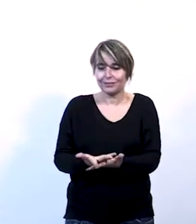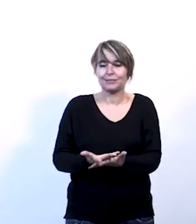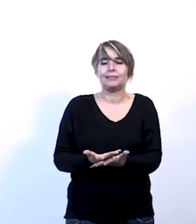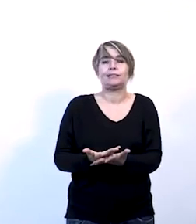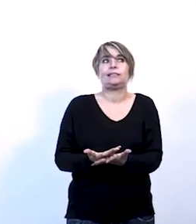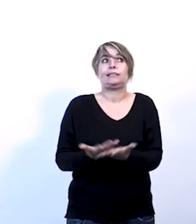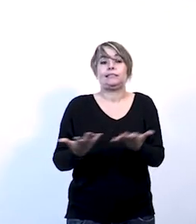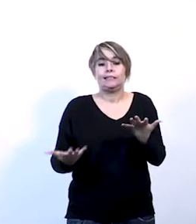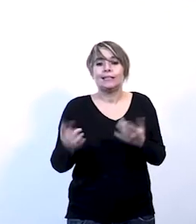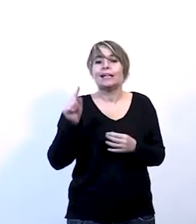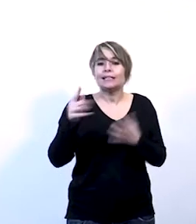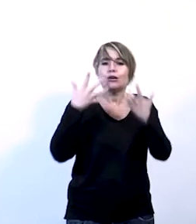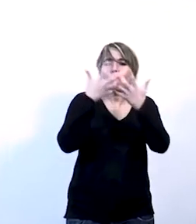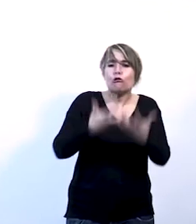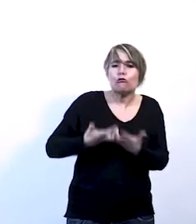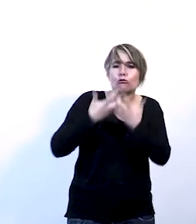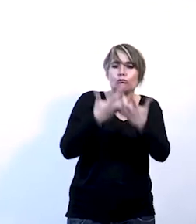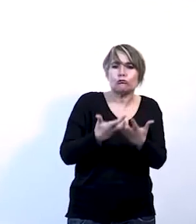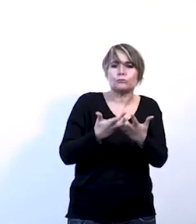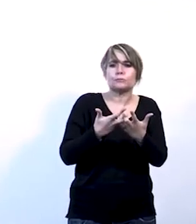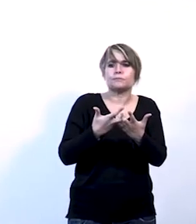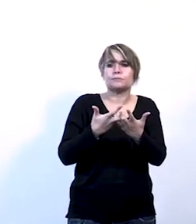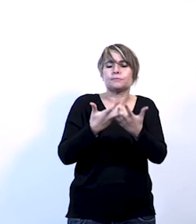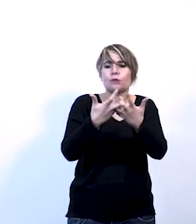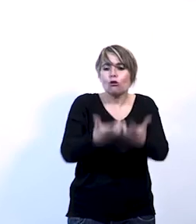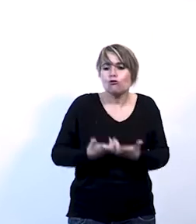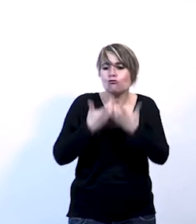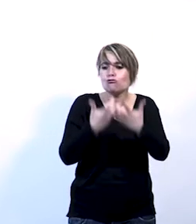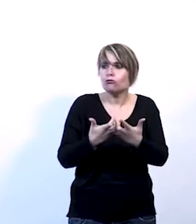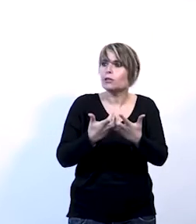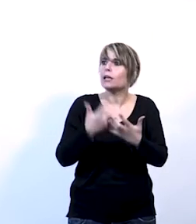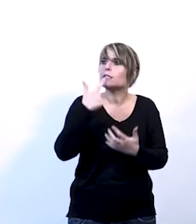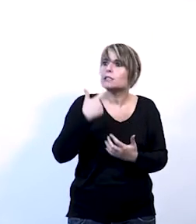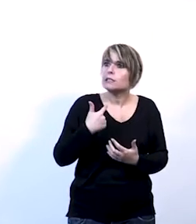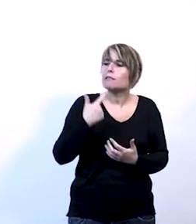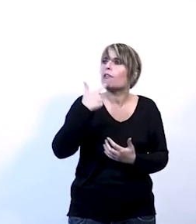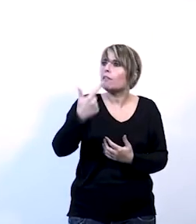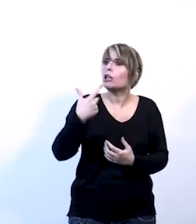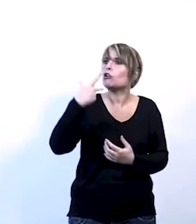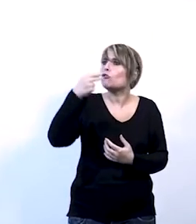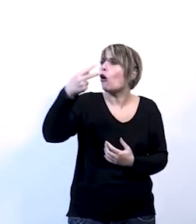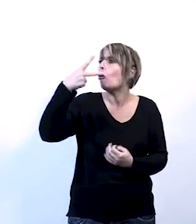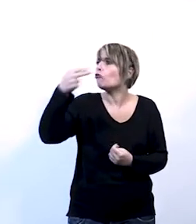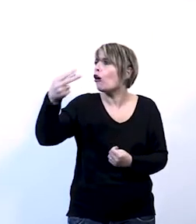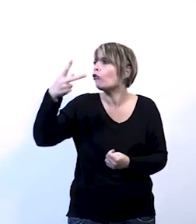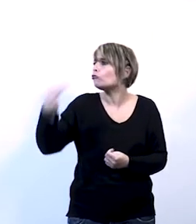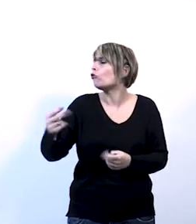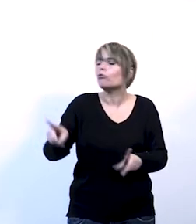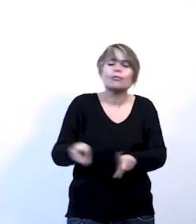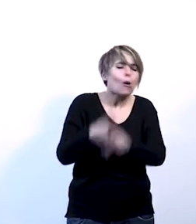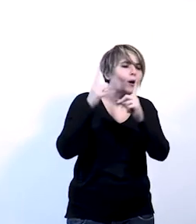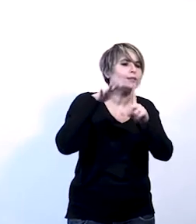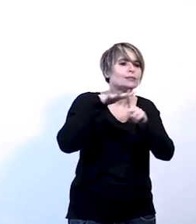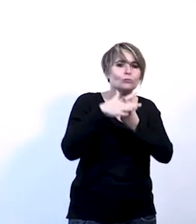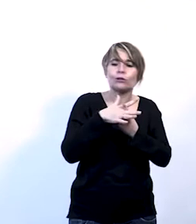Entonces, esa lucha de decir siempre que no, es que sea lo que sea la situación,